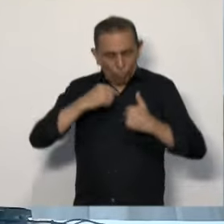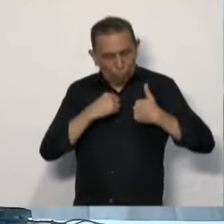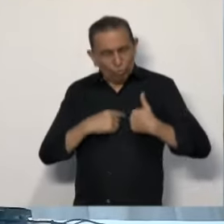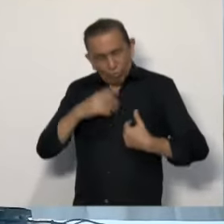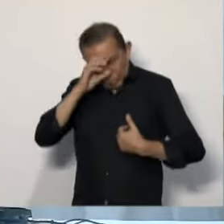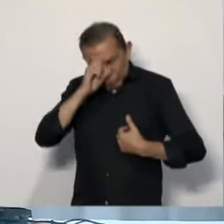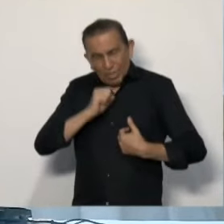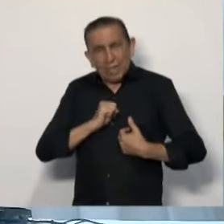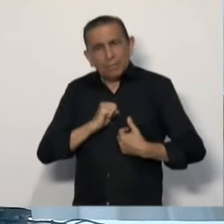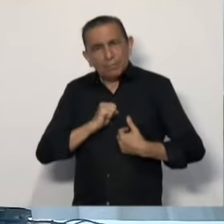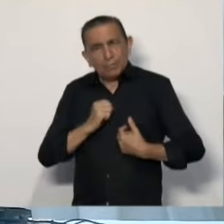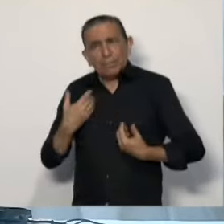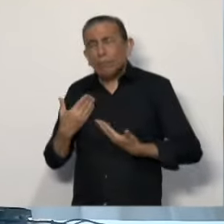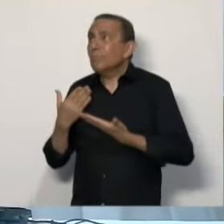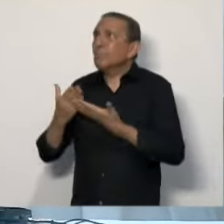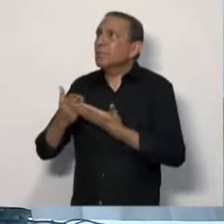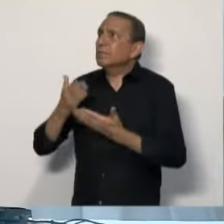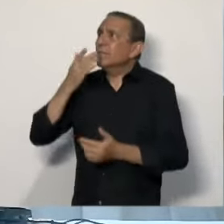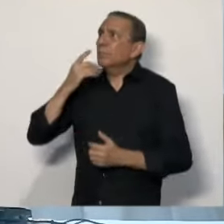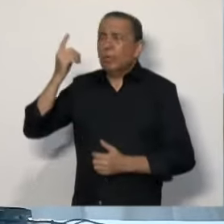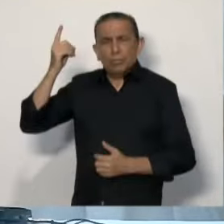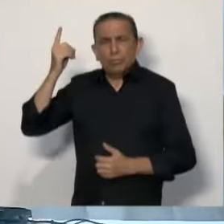corazón arrepentido.